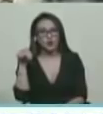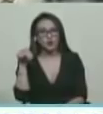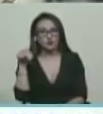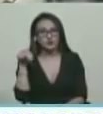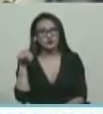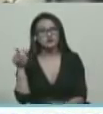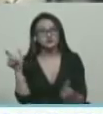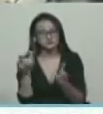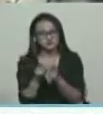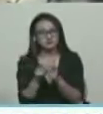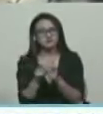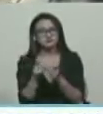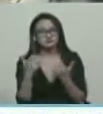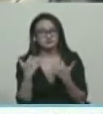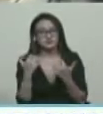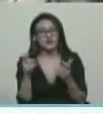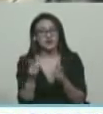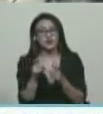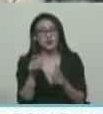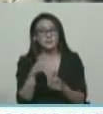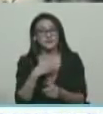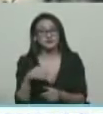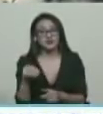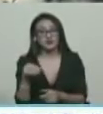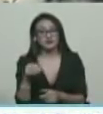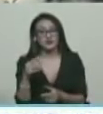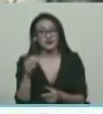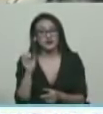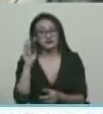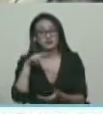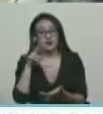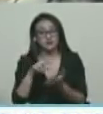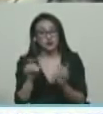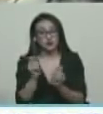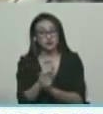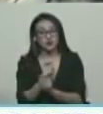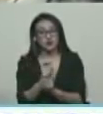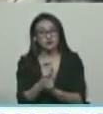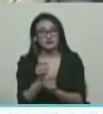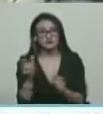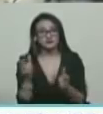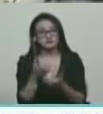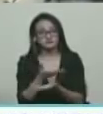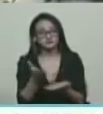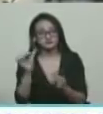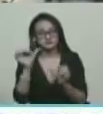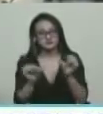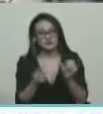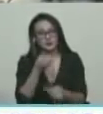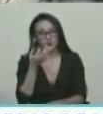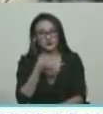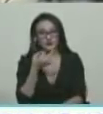el presidente de la Plenipotenciaria Asamblea Nacional Constituyente y Graya nos tiene todos los detalles. Buenas tardes, Graya, adelante.